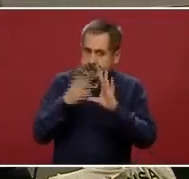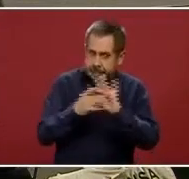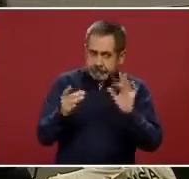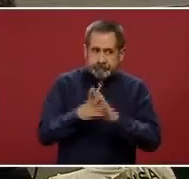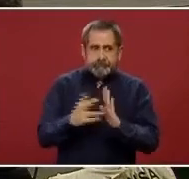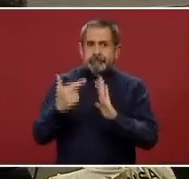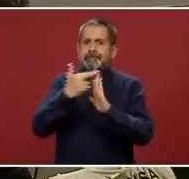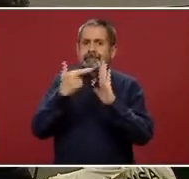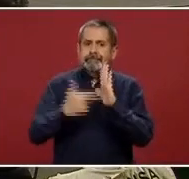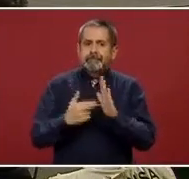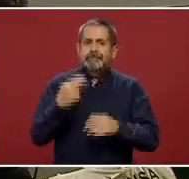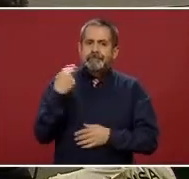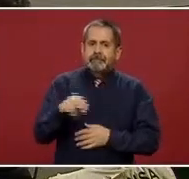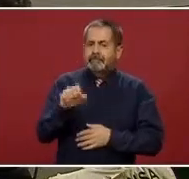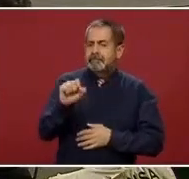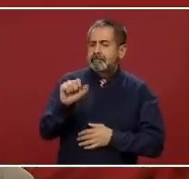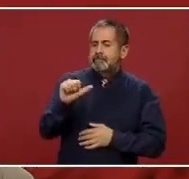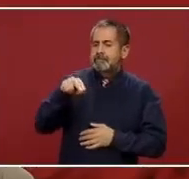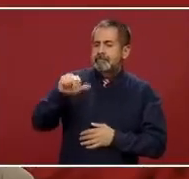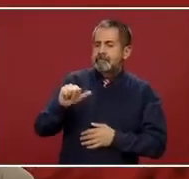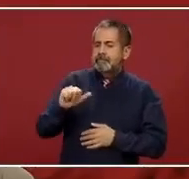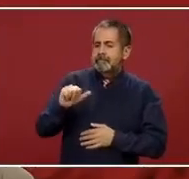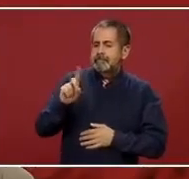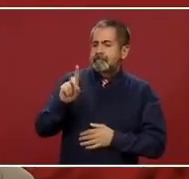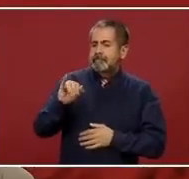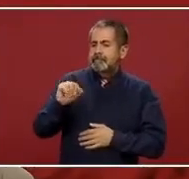medidas de sana distancia para la sociedad.